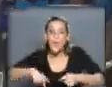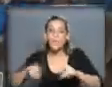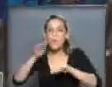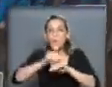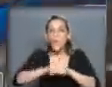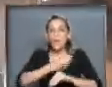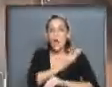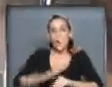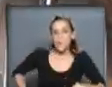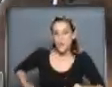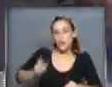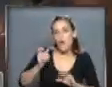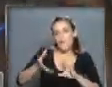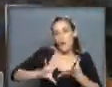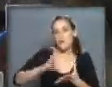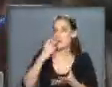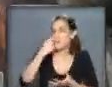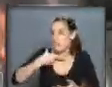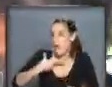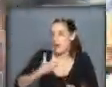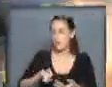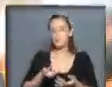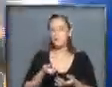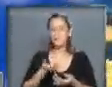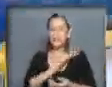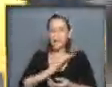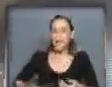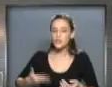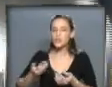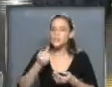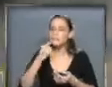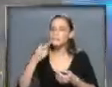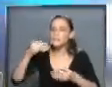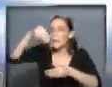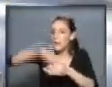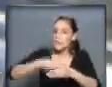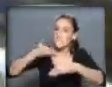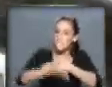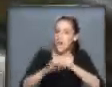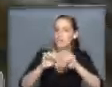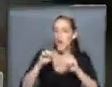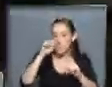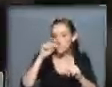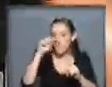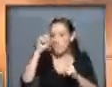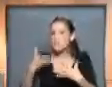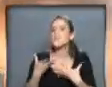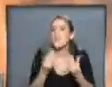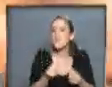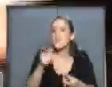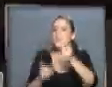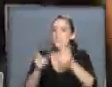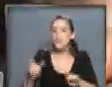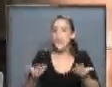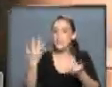gobierno. Nación intervino para asegurar el derecho a viajar de los ciudadanos, pero el Estado Nacional no tiene ninguna